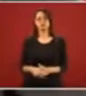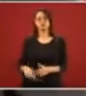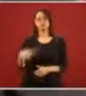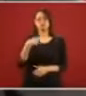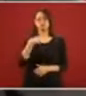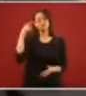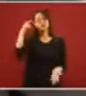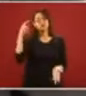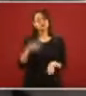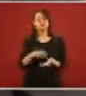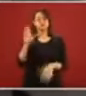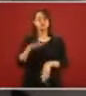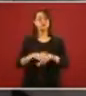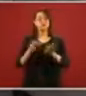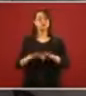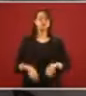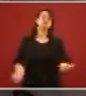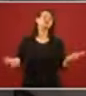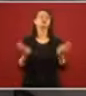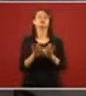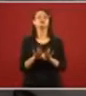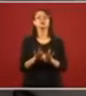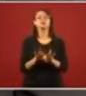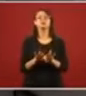eficaz es